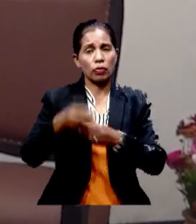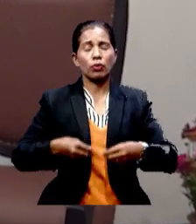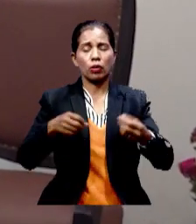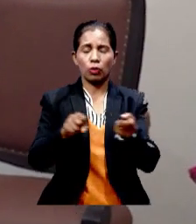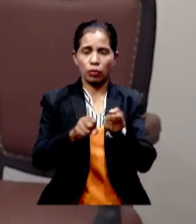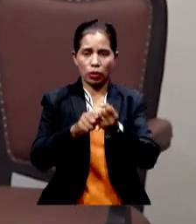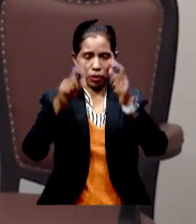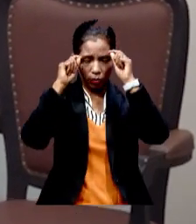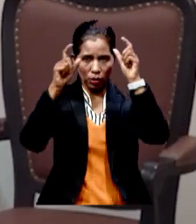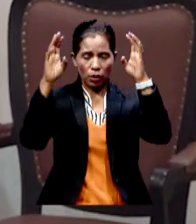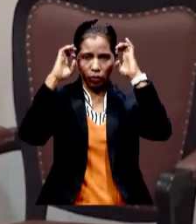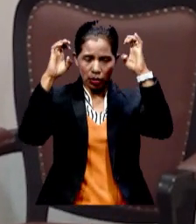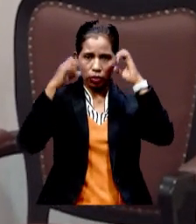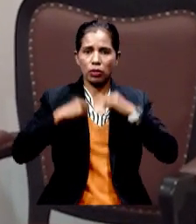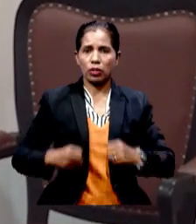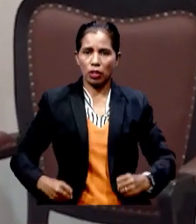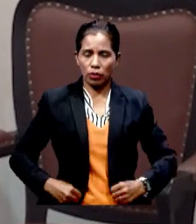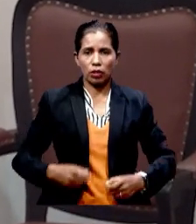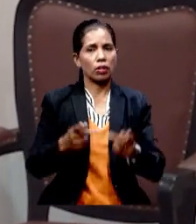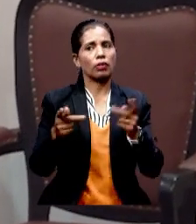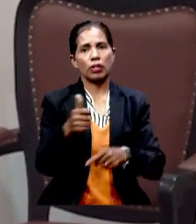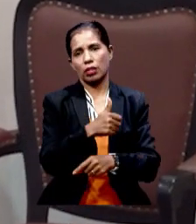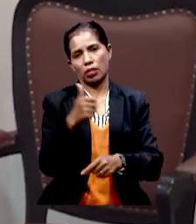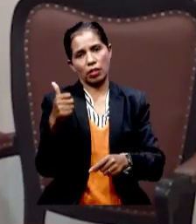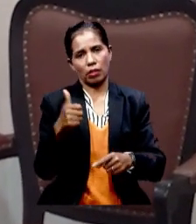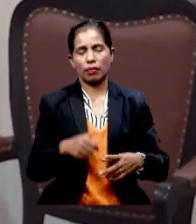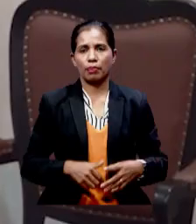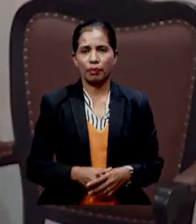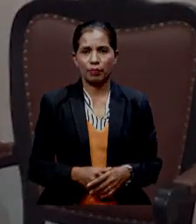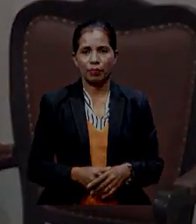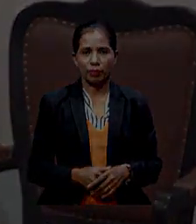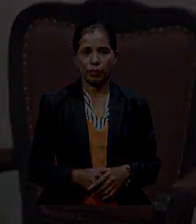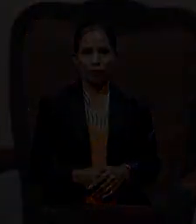setor educação, saúde, nomos áreas de seleção. Adere Tuximenes, Tiemen.